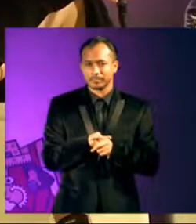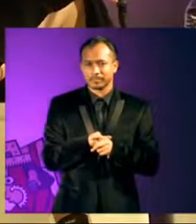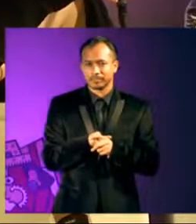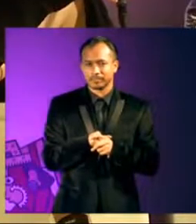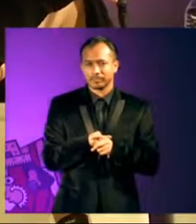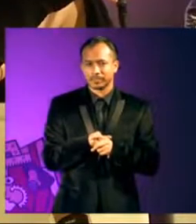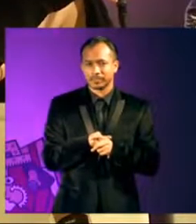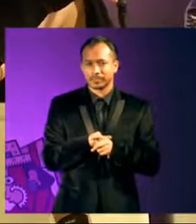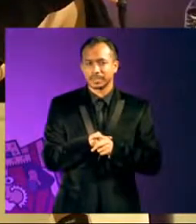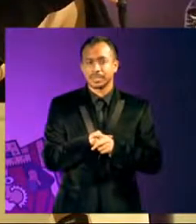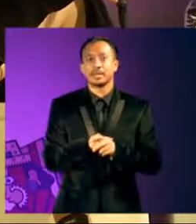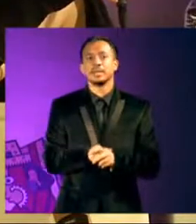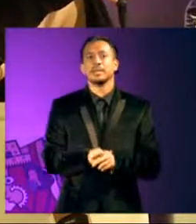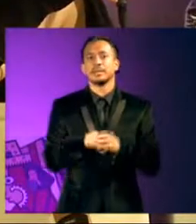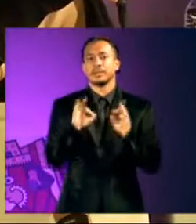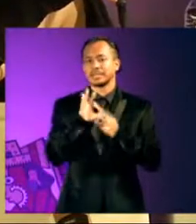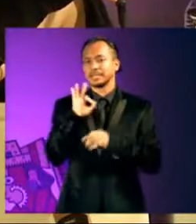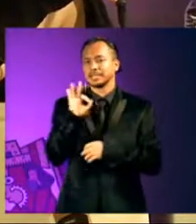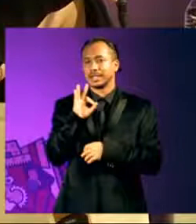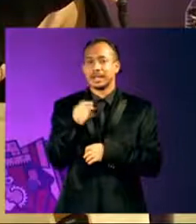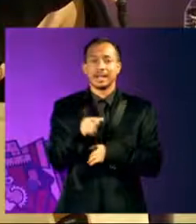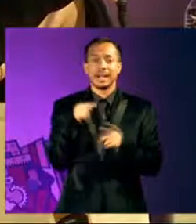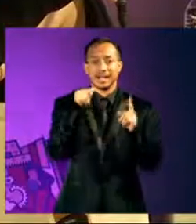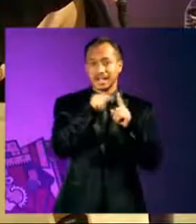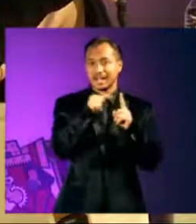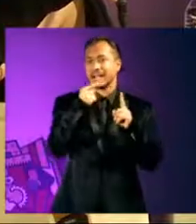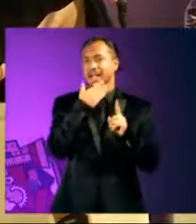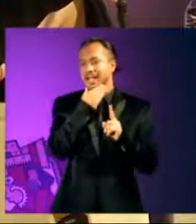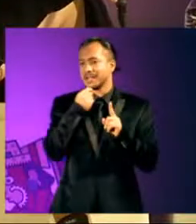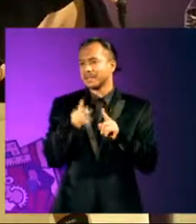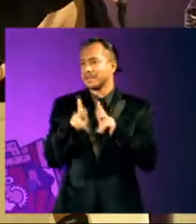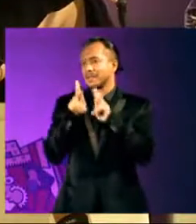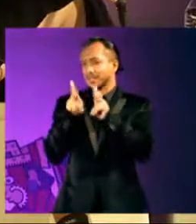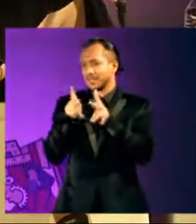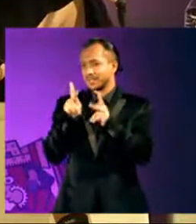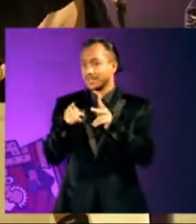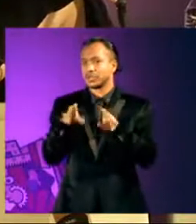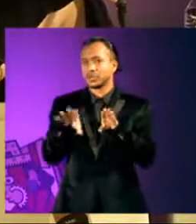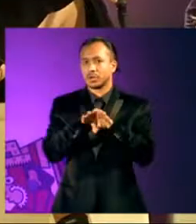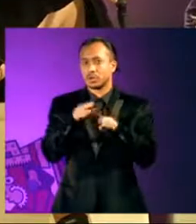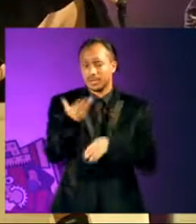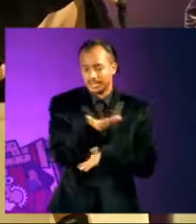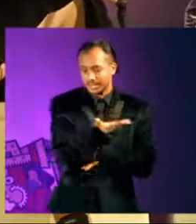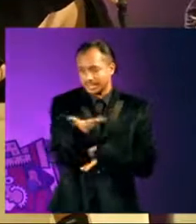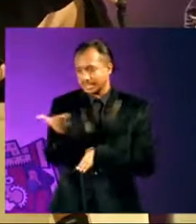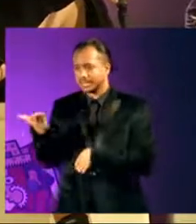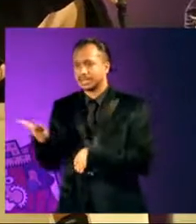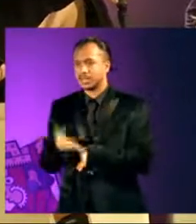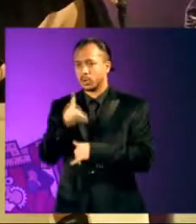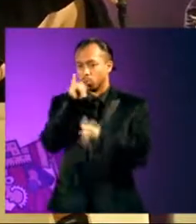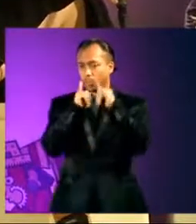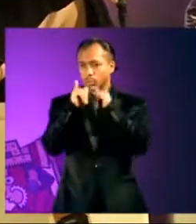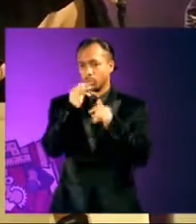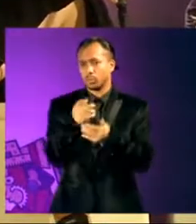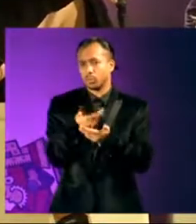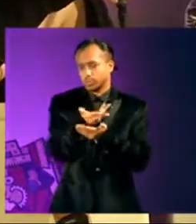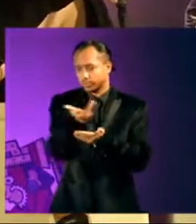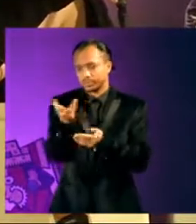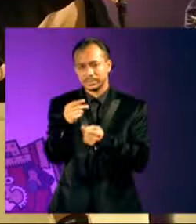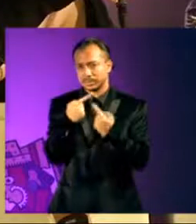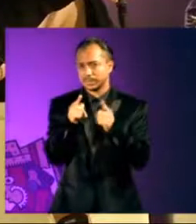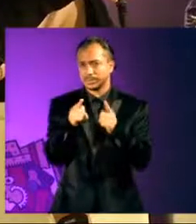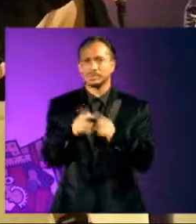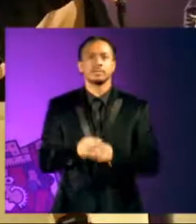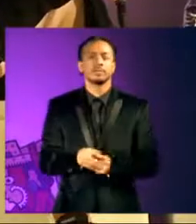contará la historia fuera el cantinero que está siendo testigo de todos pero en el caso de la masculinidad